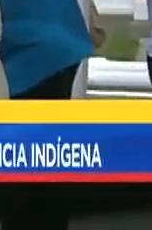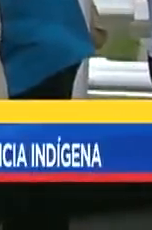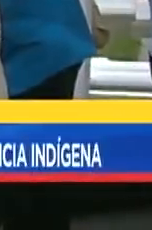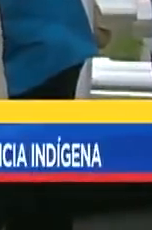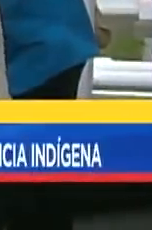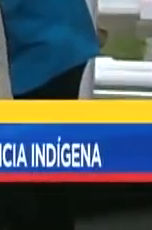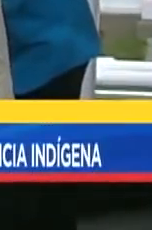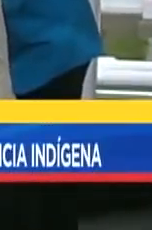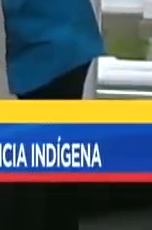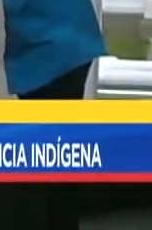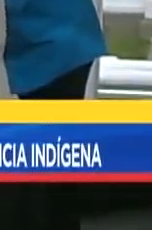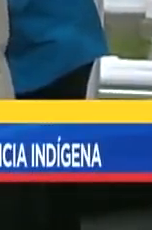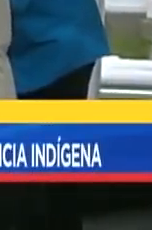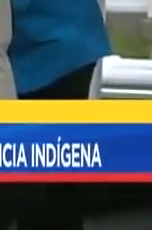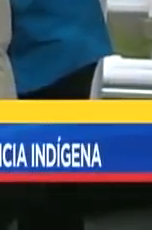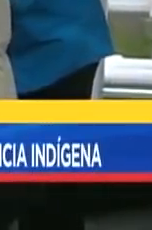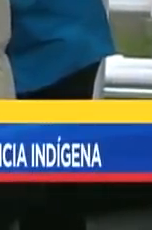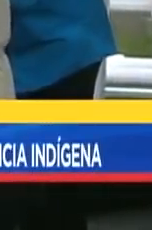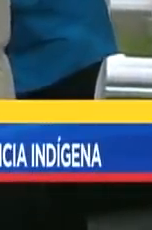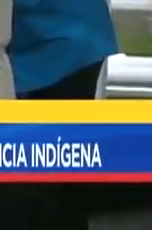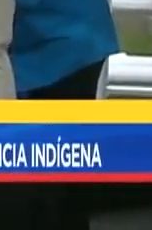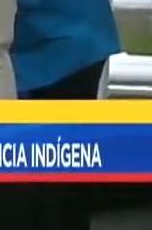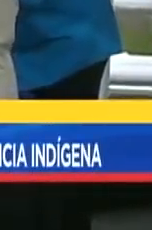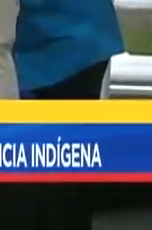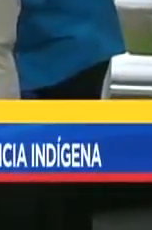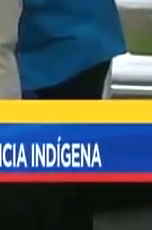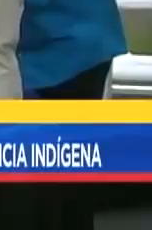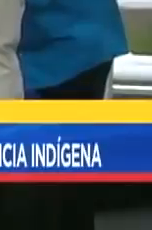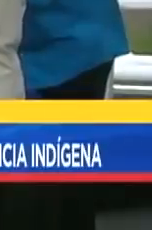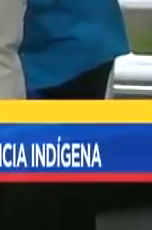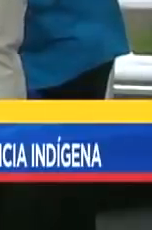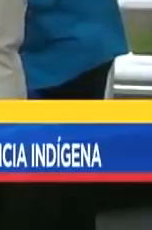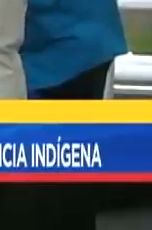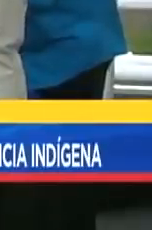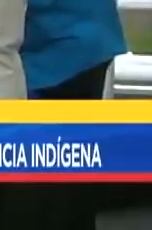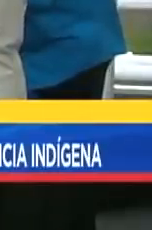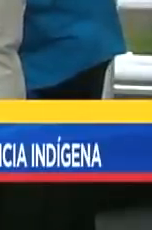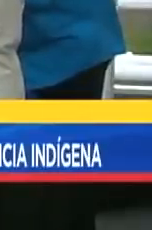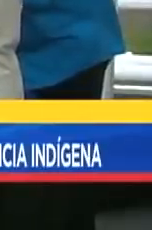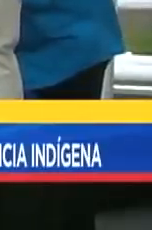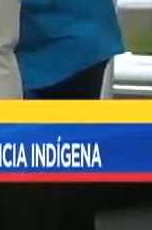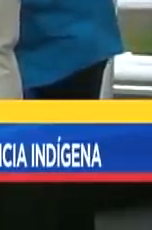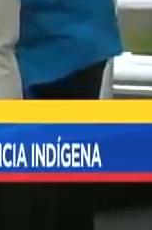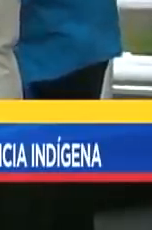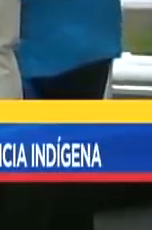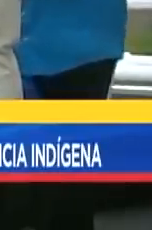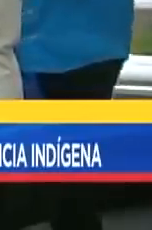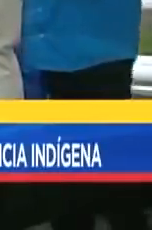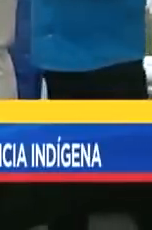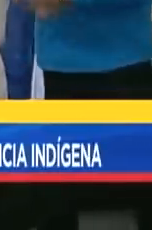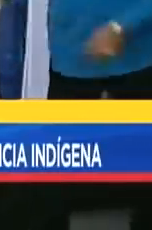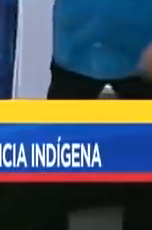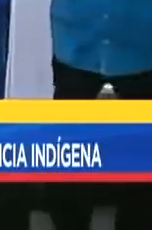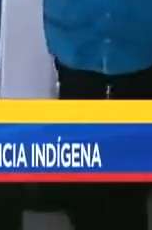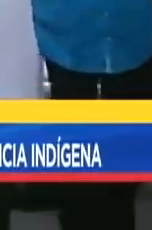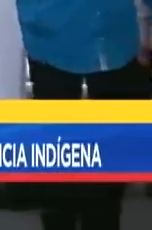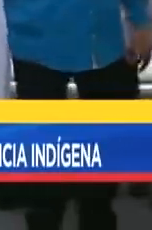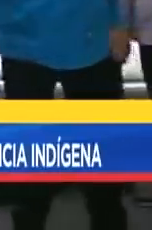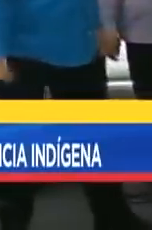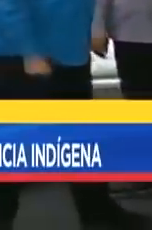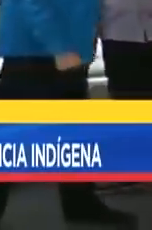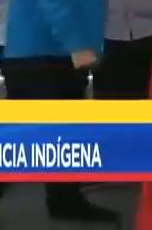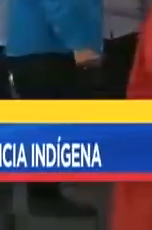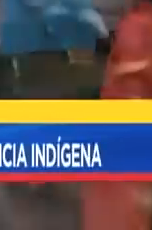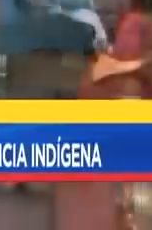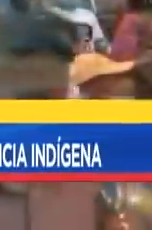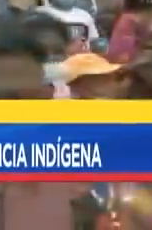Huaycaipuro con su fiereza y rebeldía. Somos pueblos originarios reivindicados en revolución con un marco jurídico y constitucional y un conjunto de